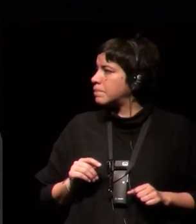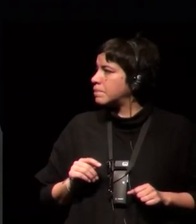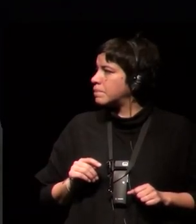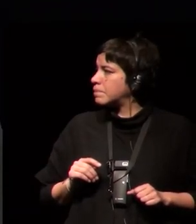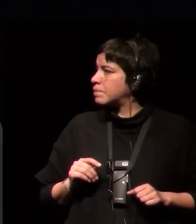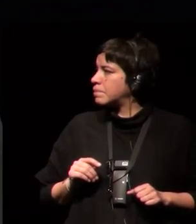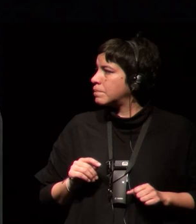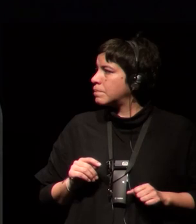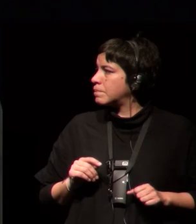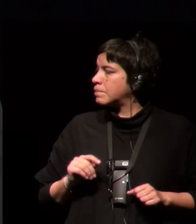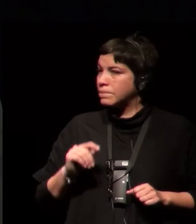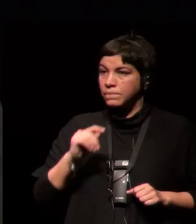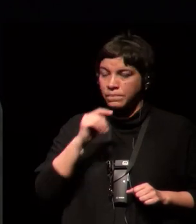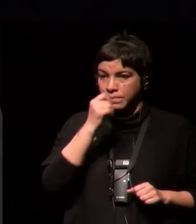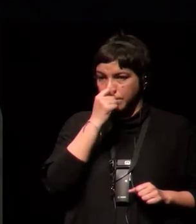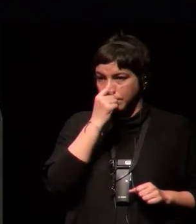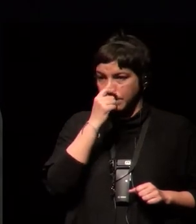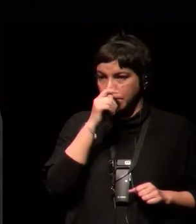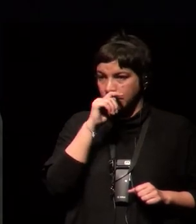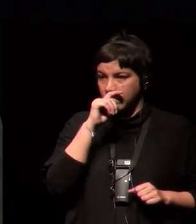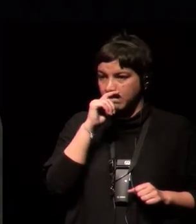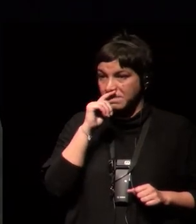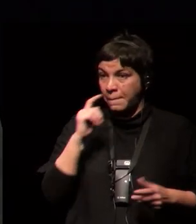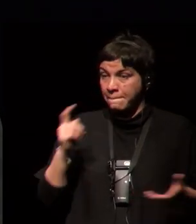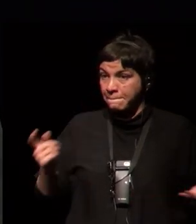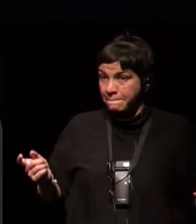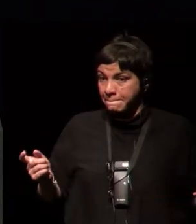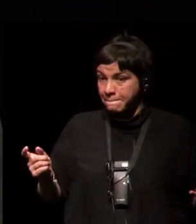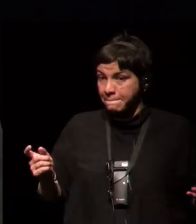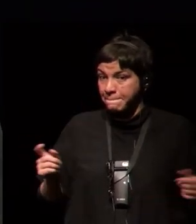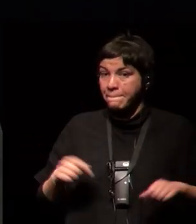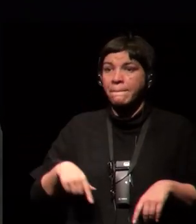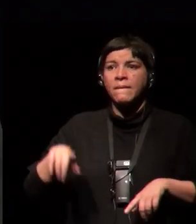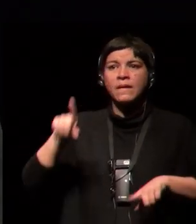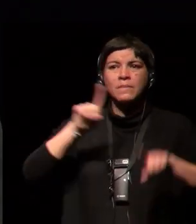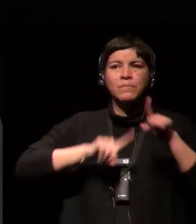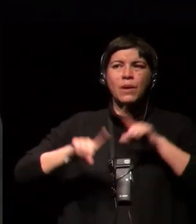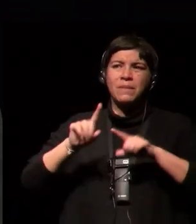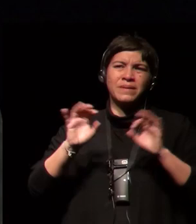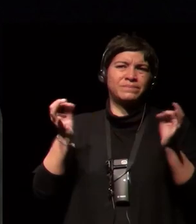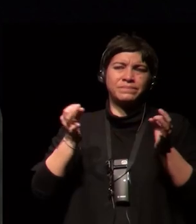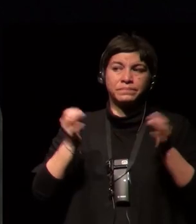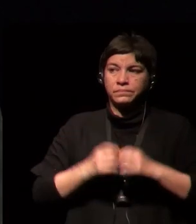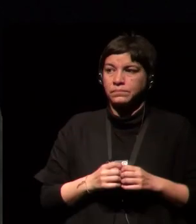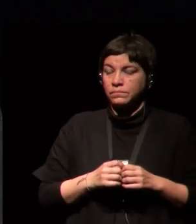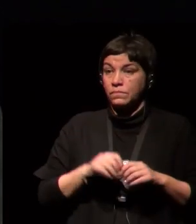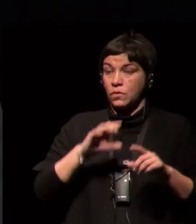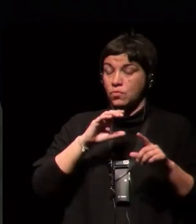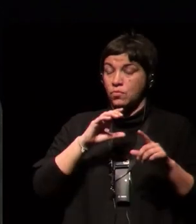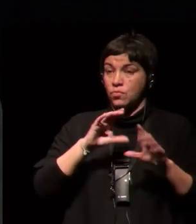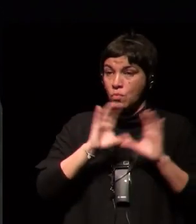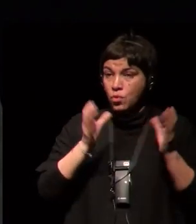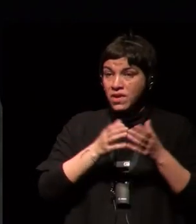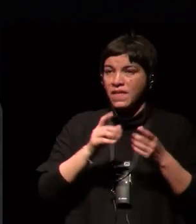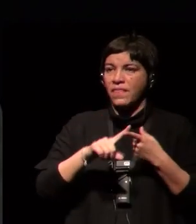And the issues are these. Y los problemas son estos: el individual, la comunidad, the individual domain, the community domain, en los tres